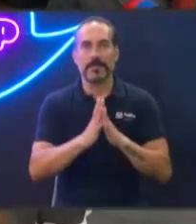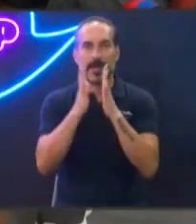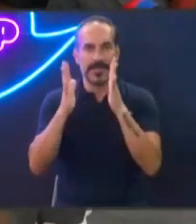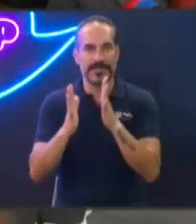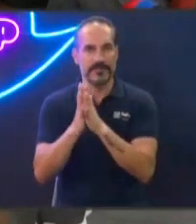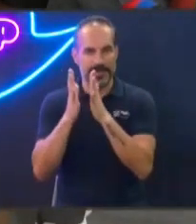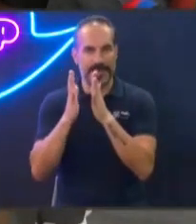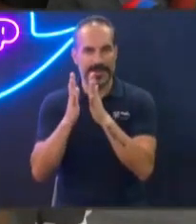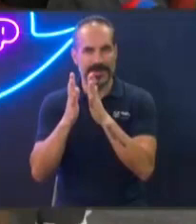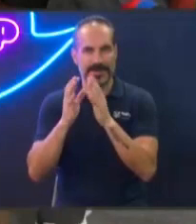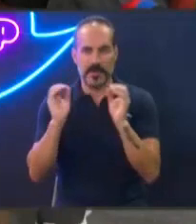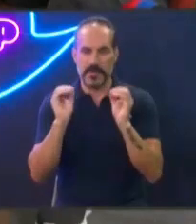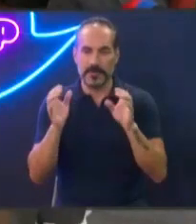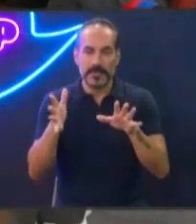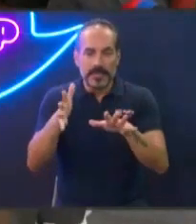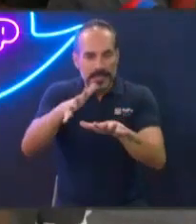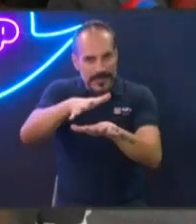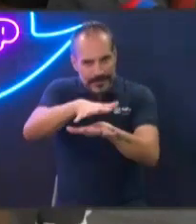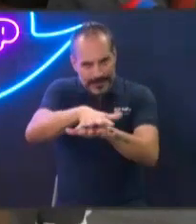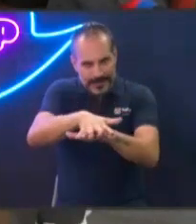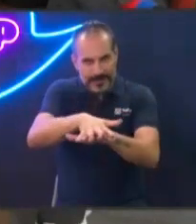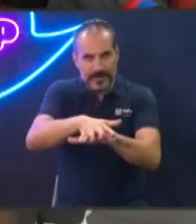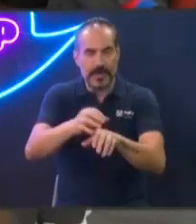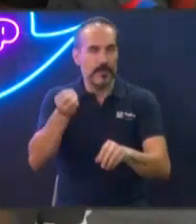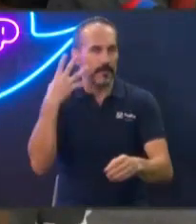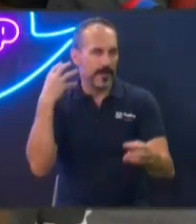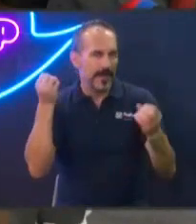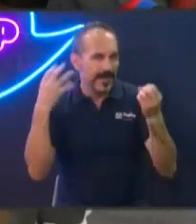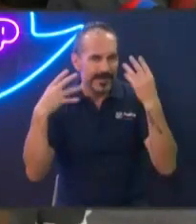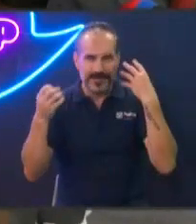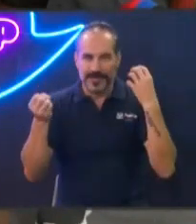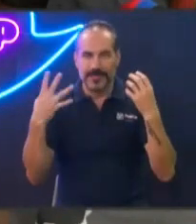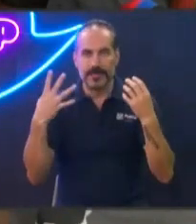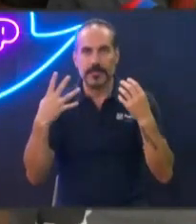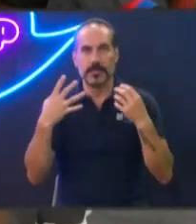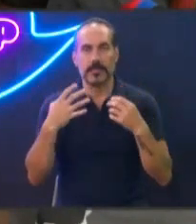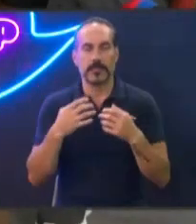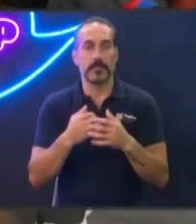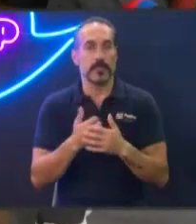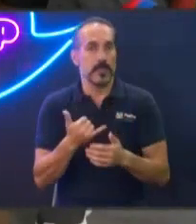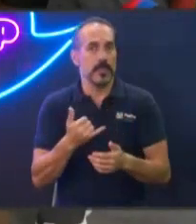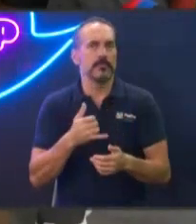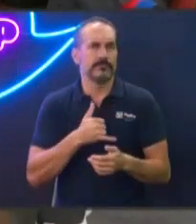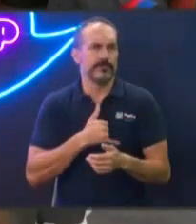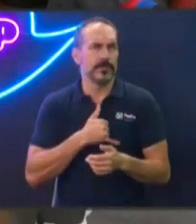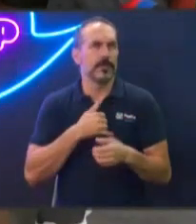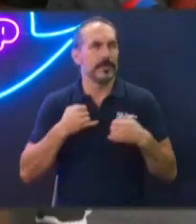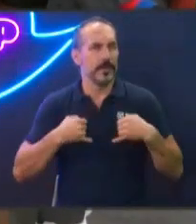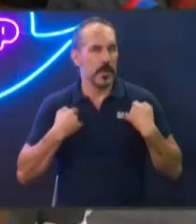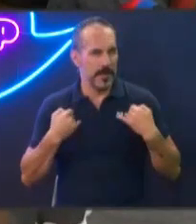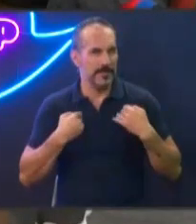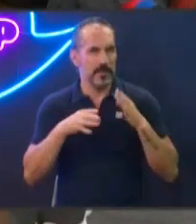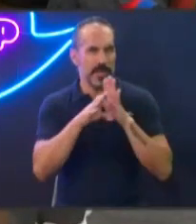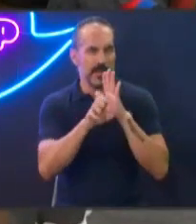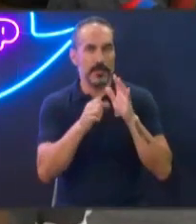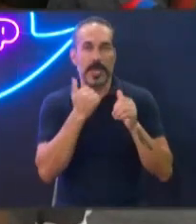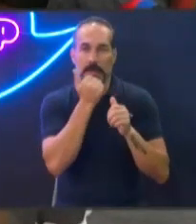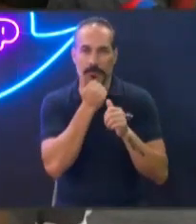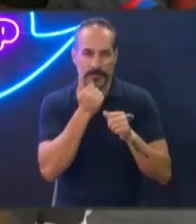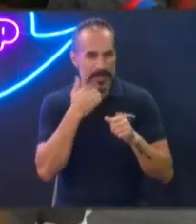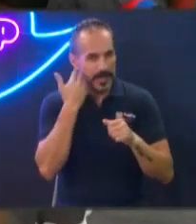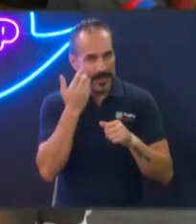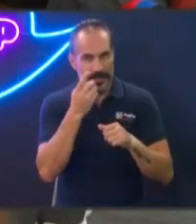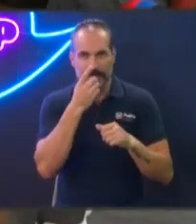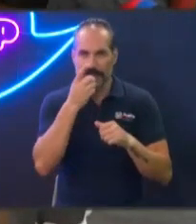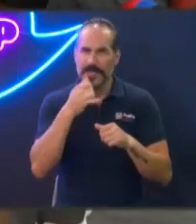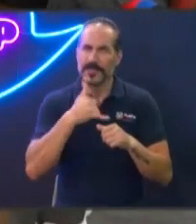involucrarme en este medio de las conferencias y también dar a conocer lo que quiero dar a conocer entonces hay tantos alumnos que quieren participar